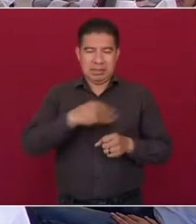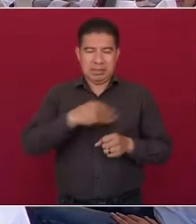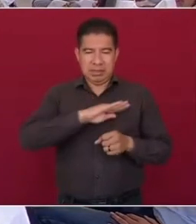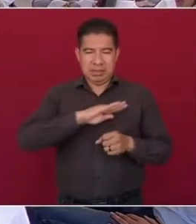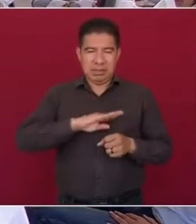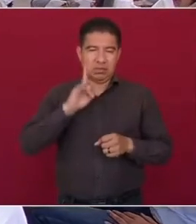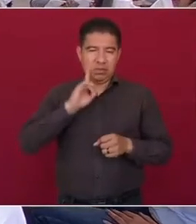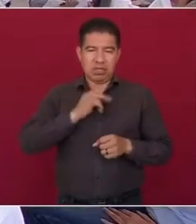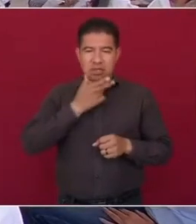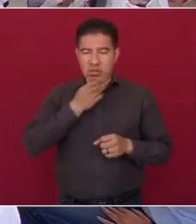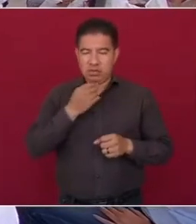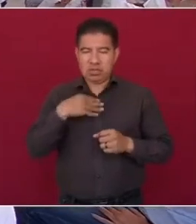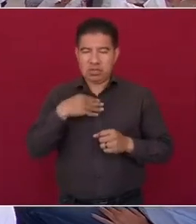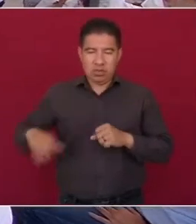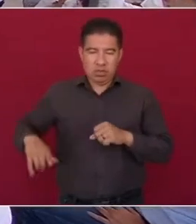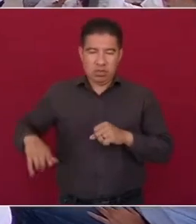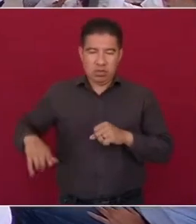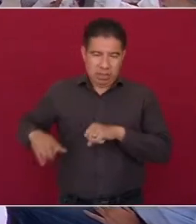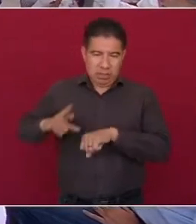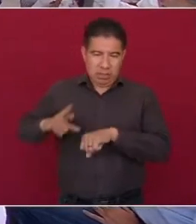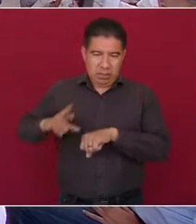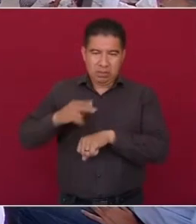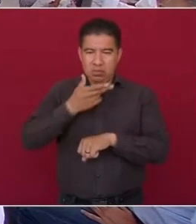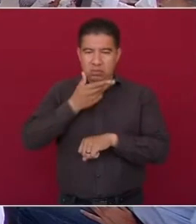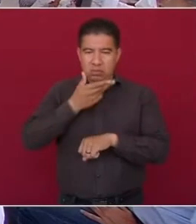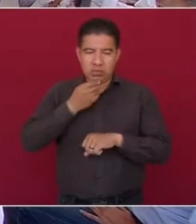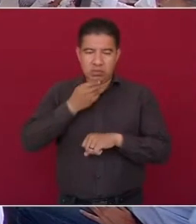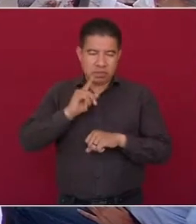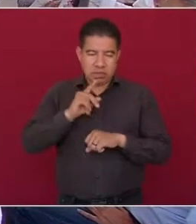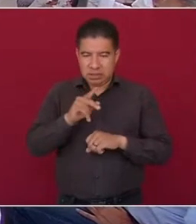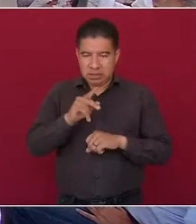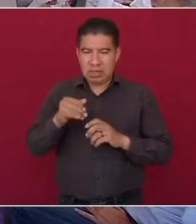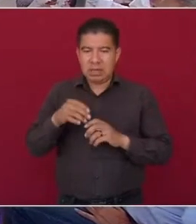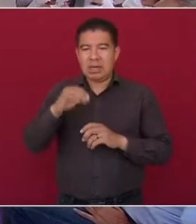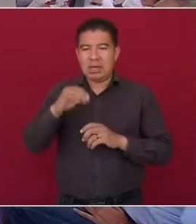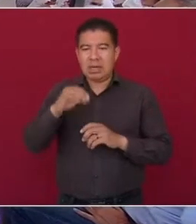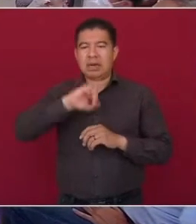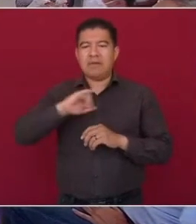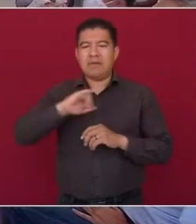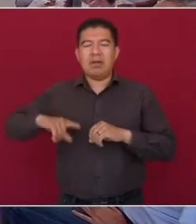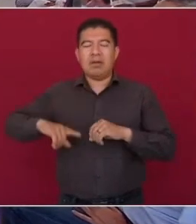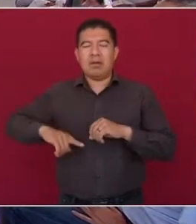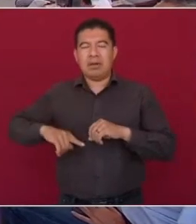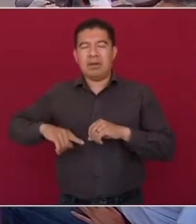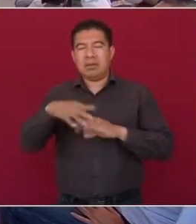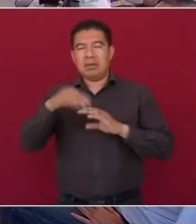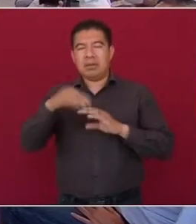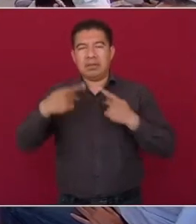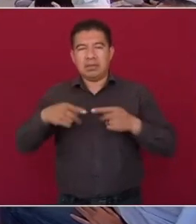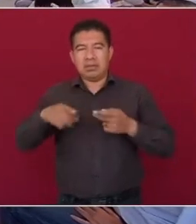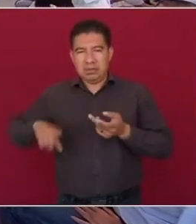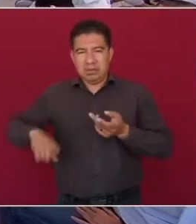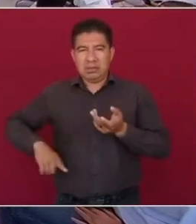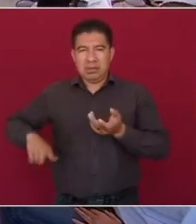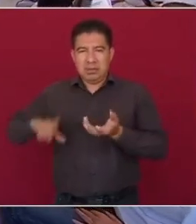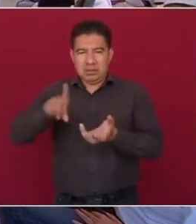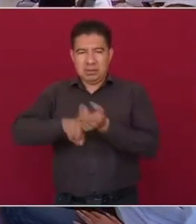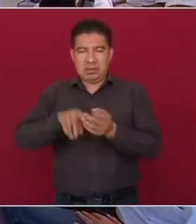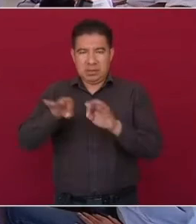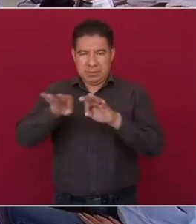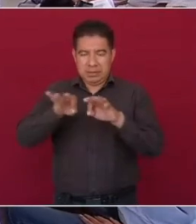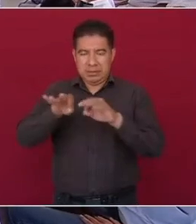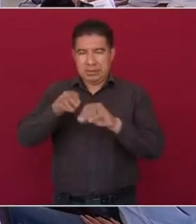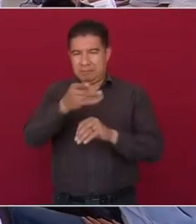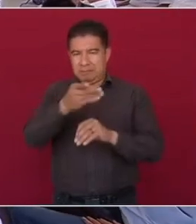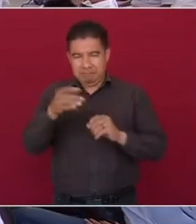gobernadores, gobernadora, jefa de gobierno, servidores públicos,